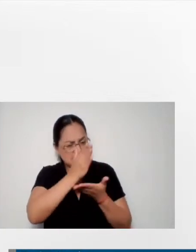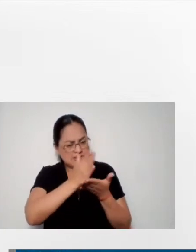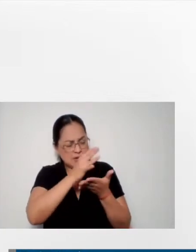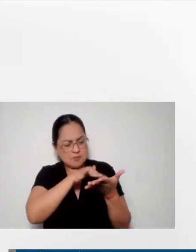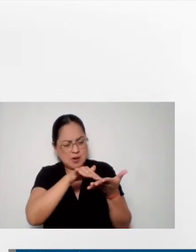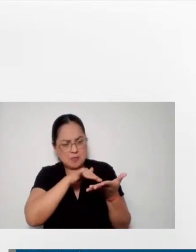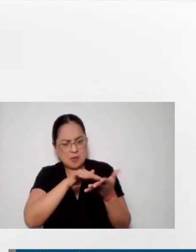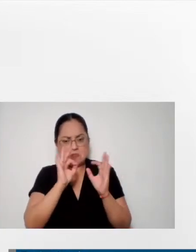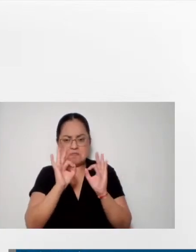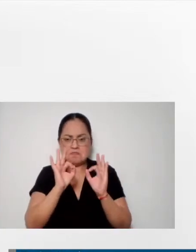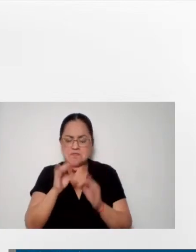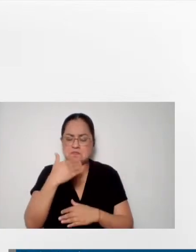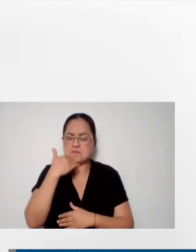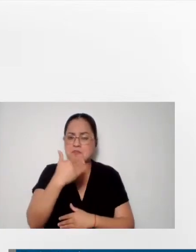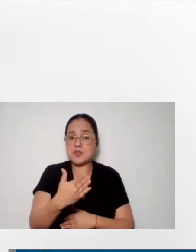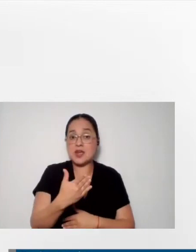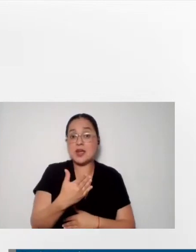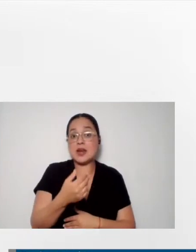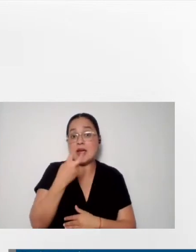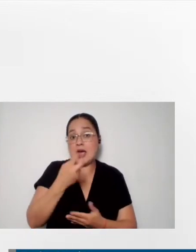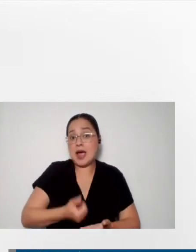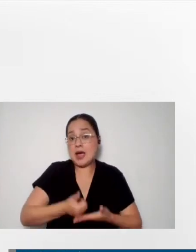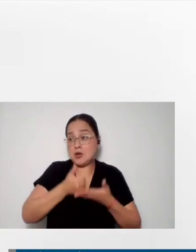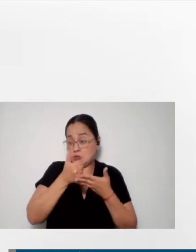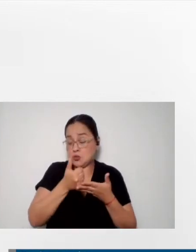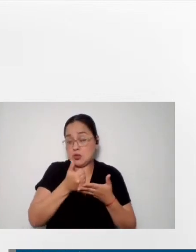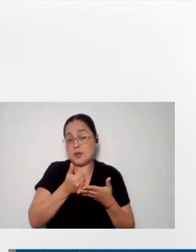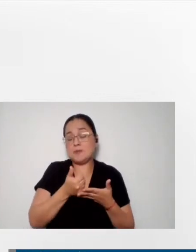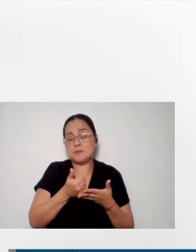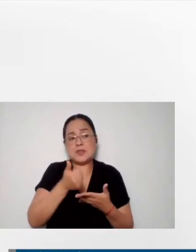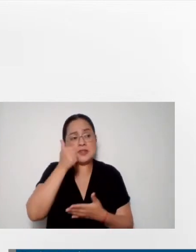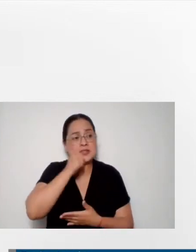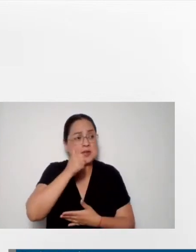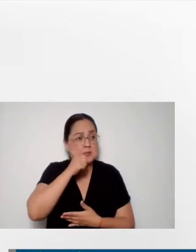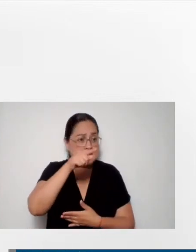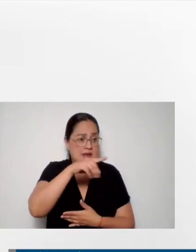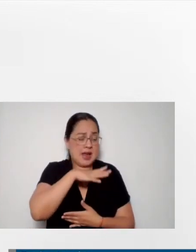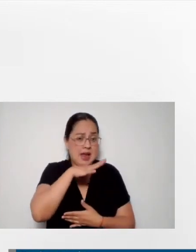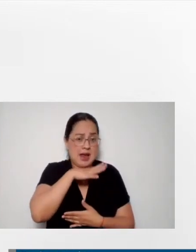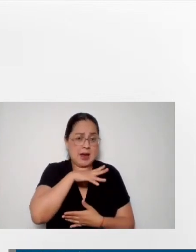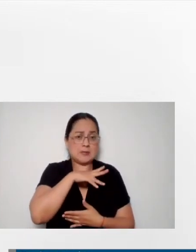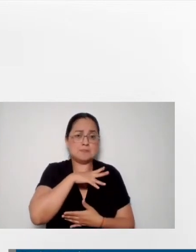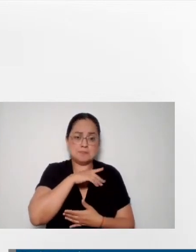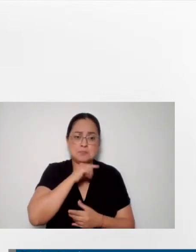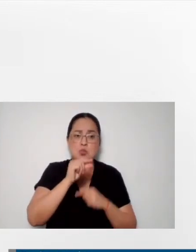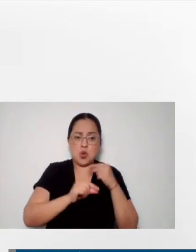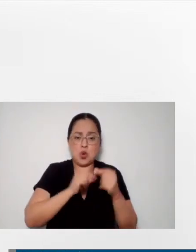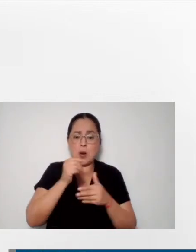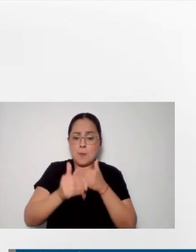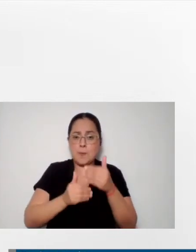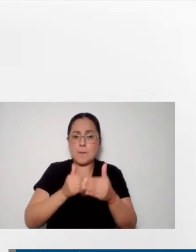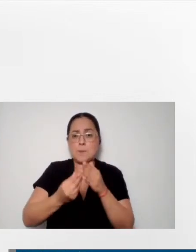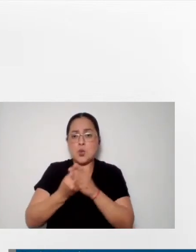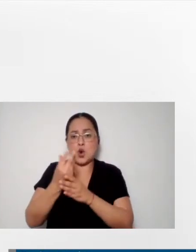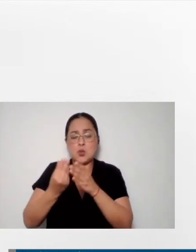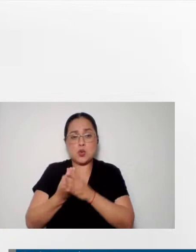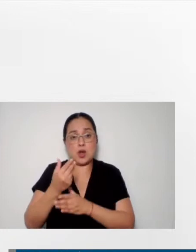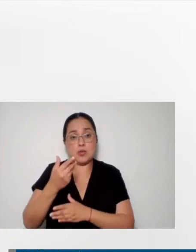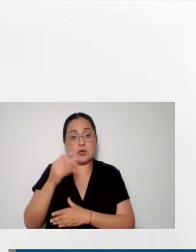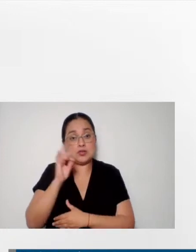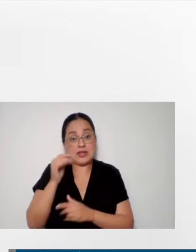da una limitación a lo mejor de tiempo, pero siempre están ahí, son valiosos, van a ir avanzando y mientras más pronto lo